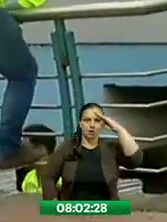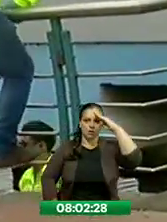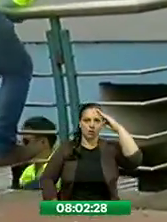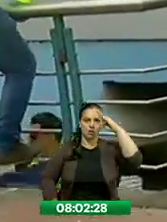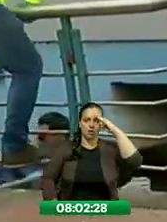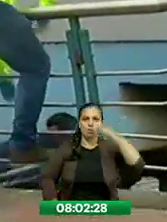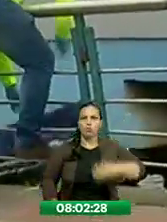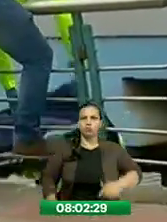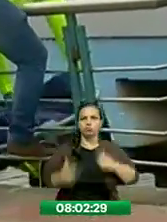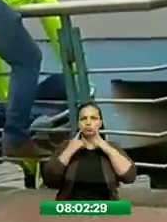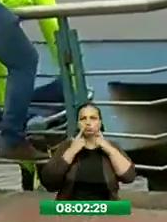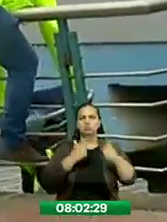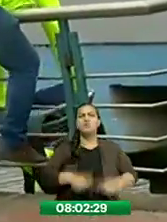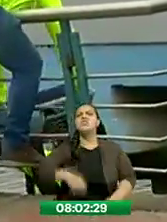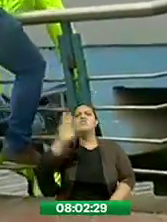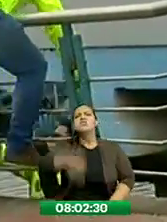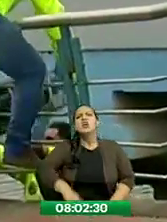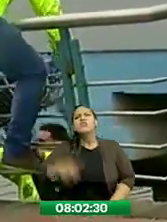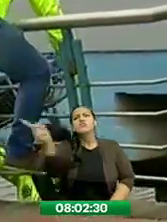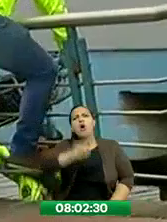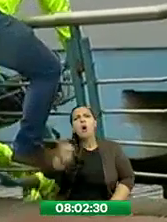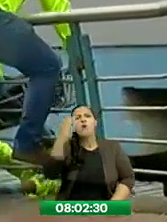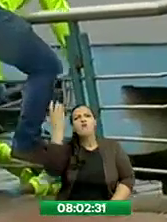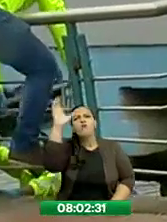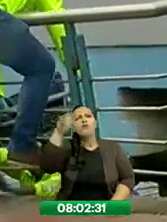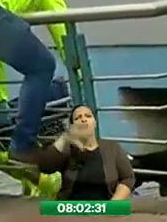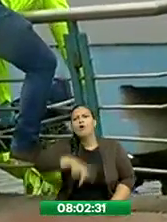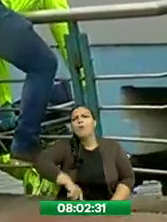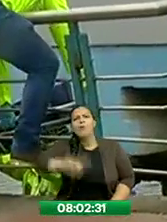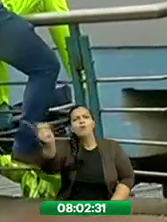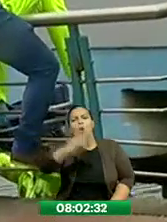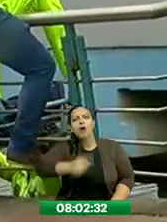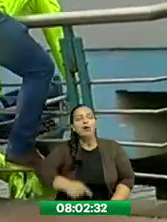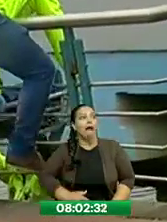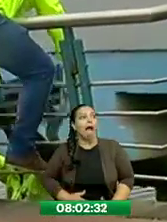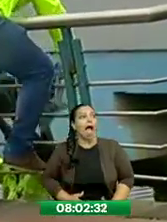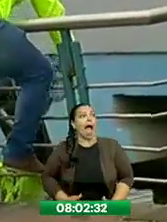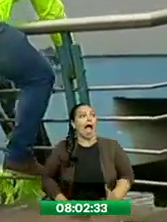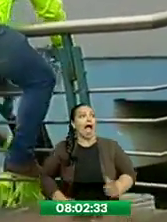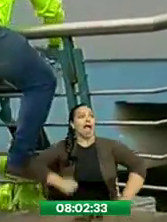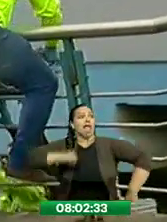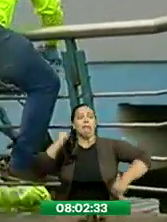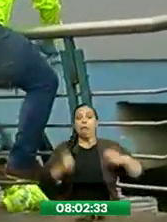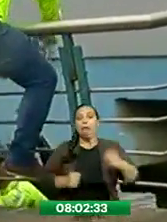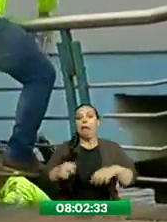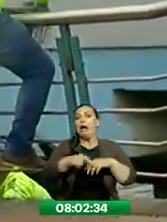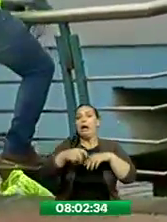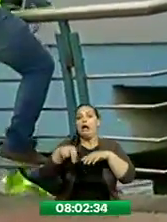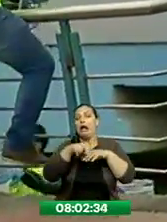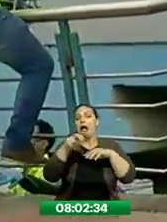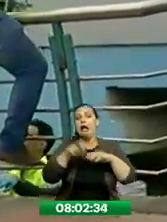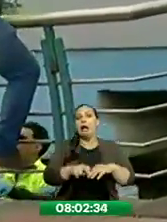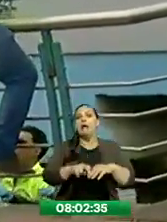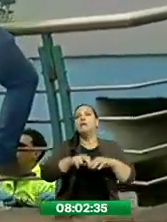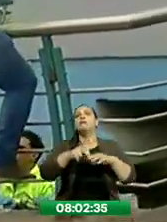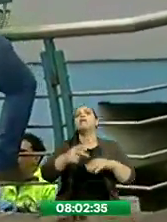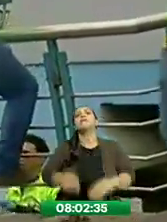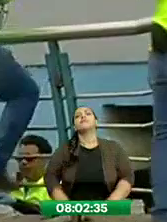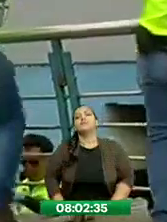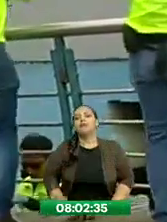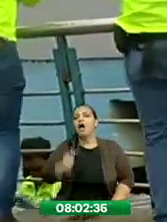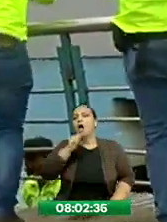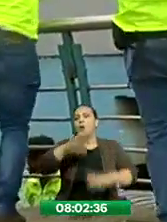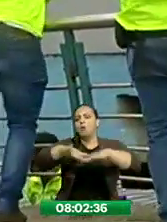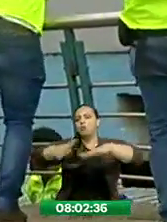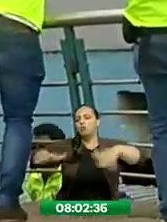pero es la primera vez que ocurre algo similar. En este momento estamos viendo, están retirando ya el cuerpo en vivo, les mostramos para RTS